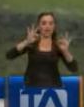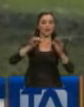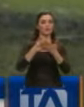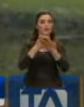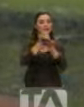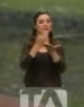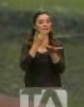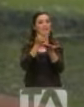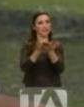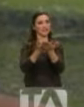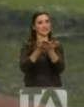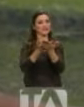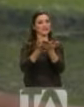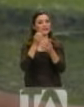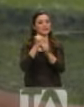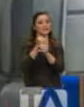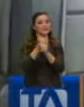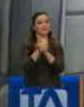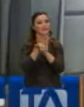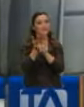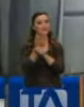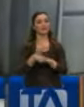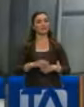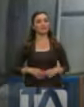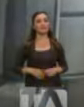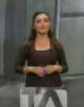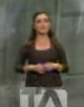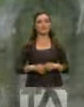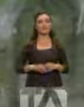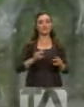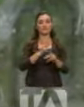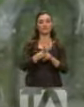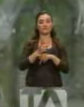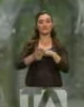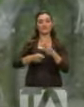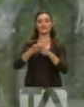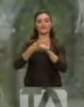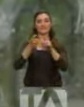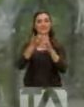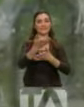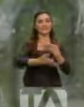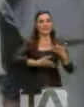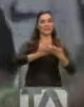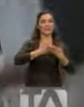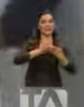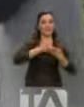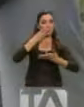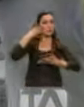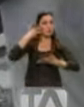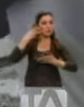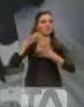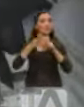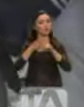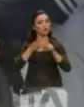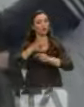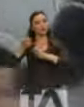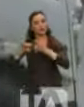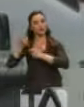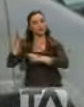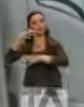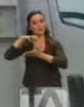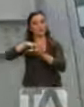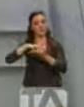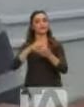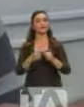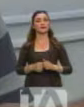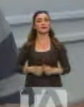esta empresa tenemos trabajo. Por el momento este producto se comercializa en las tiendas de la localidad, pero también se distribuye a otras